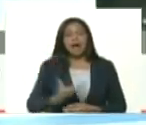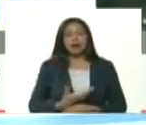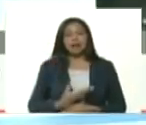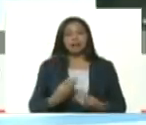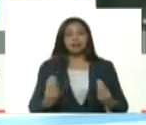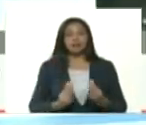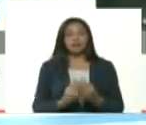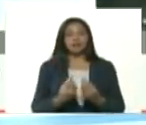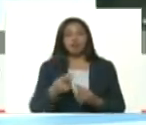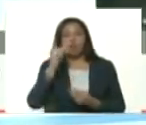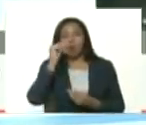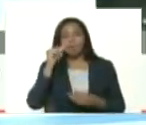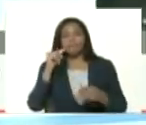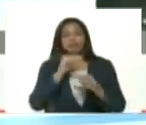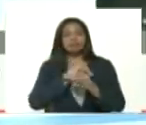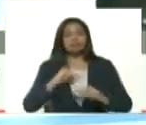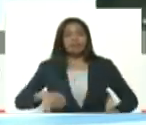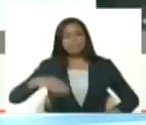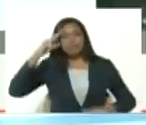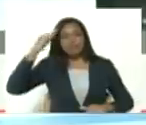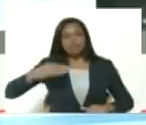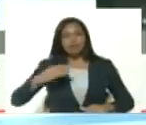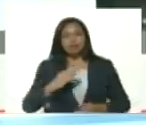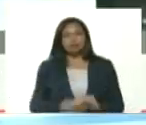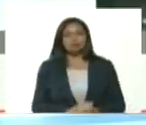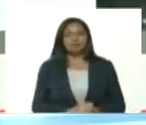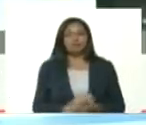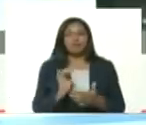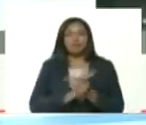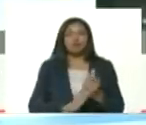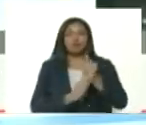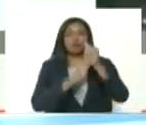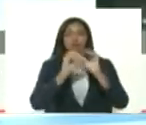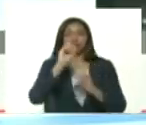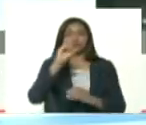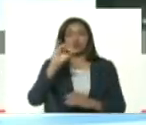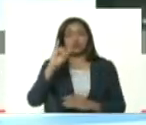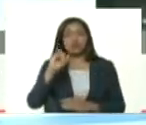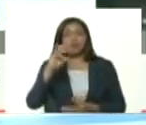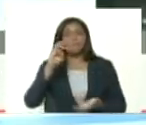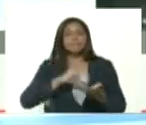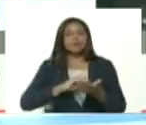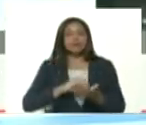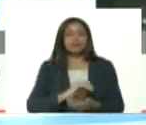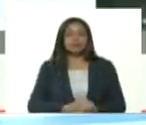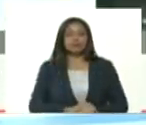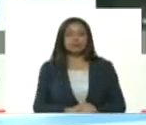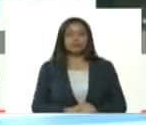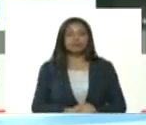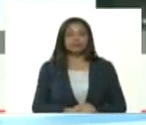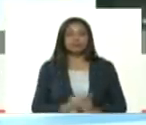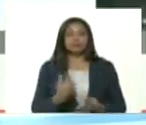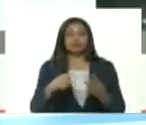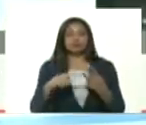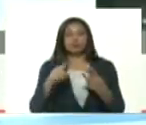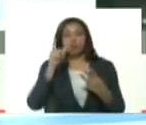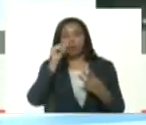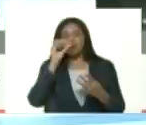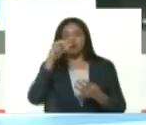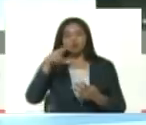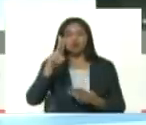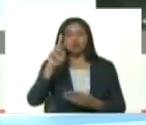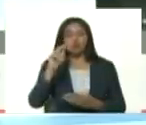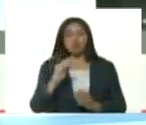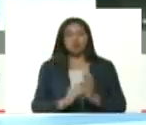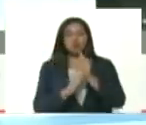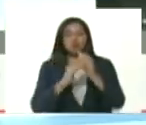general Marcano Tábata, compañero comandante de la SODI Miranda, y a Wíctor Churio Andrade,